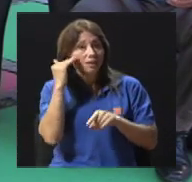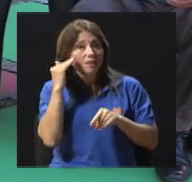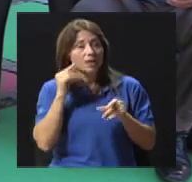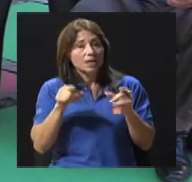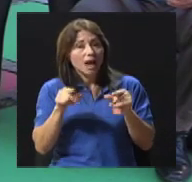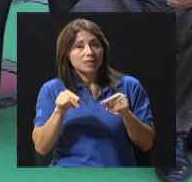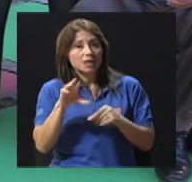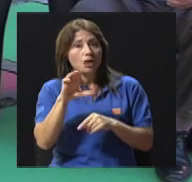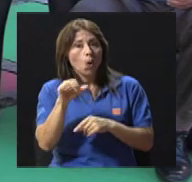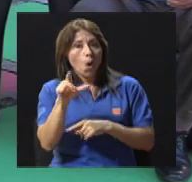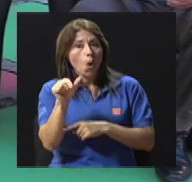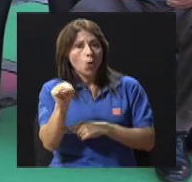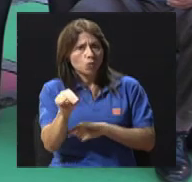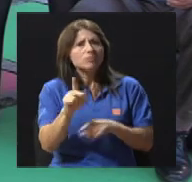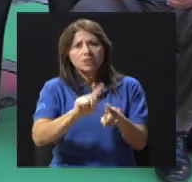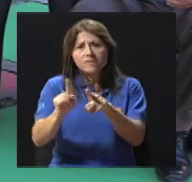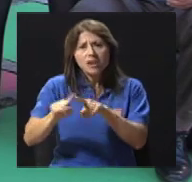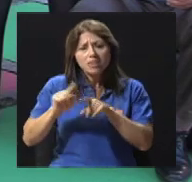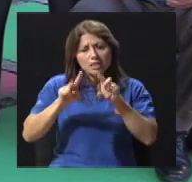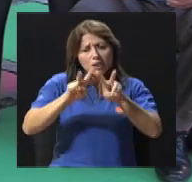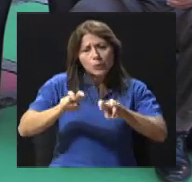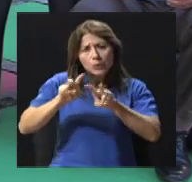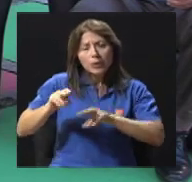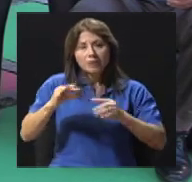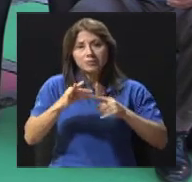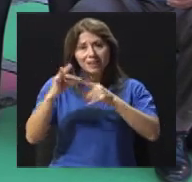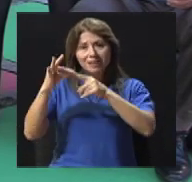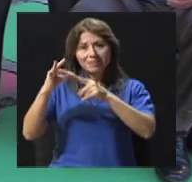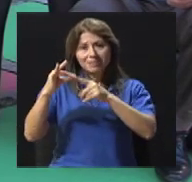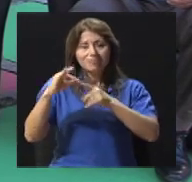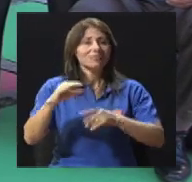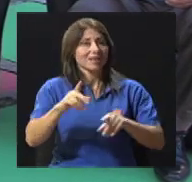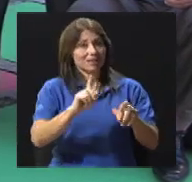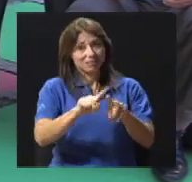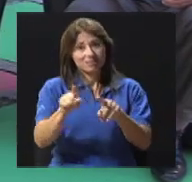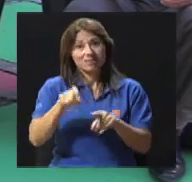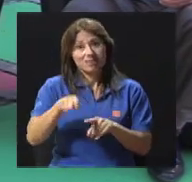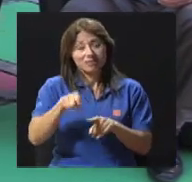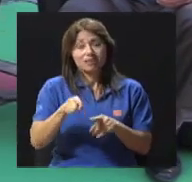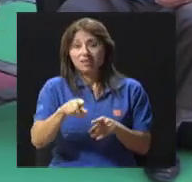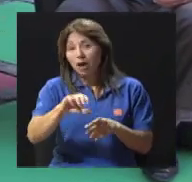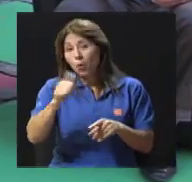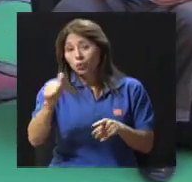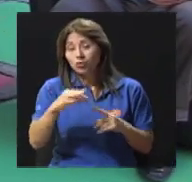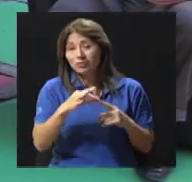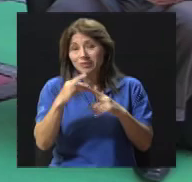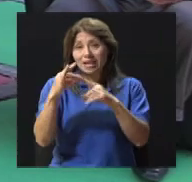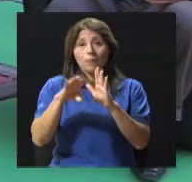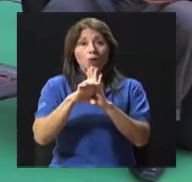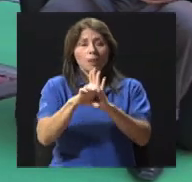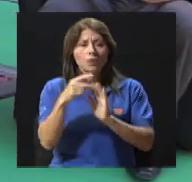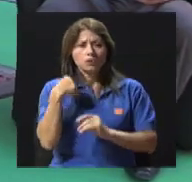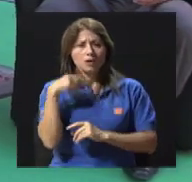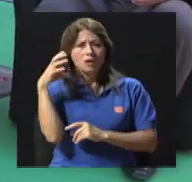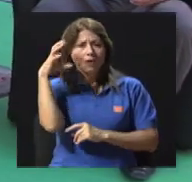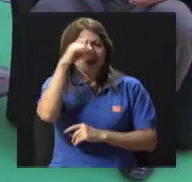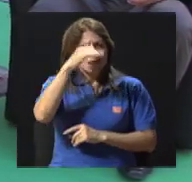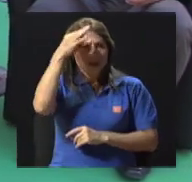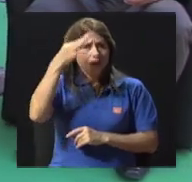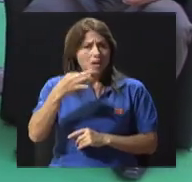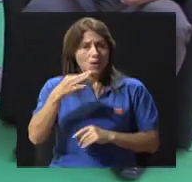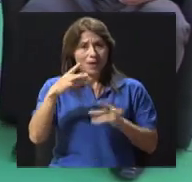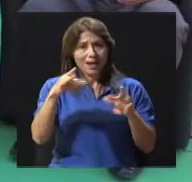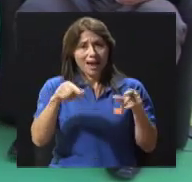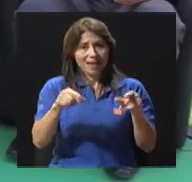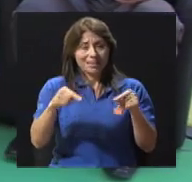sumamente importante. Y para otros tipos de cáncer, bueno, se requiere una atención más especializada. Cuando hay una sospecha de un cáncer de pulmón, es necesario hacer